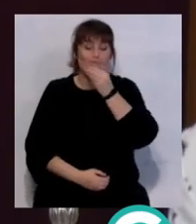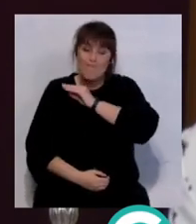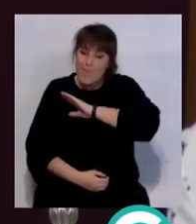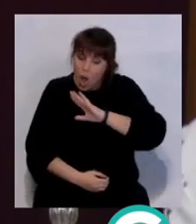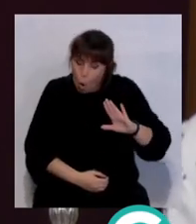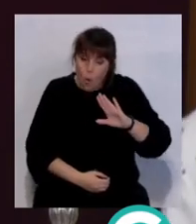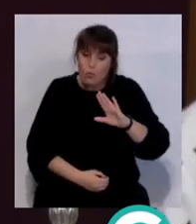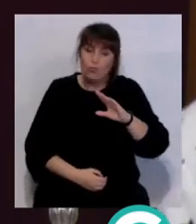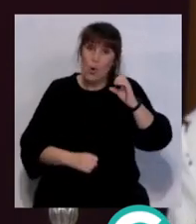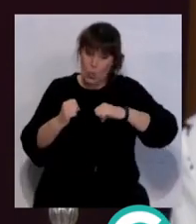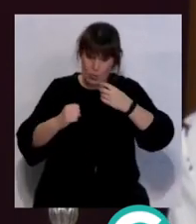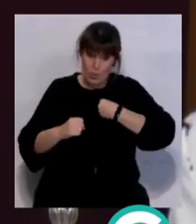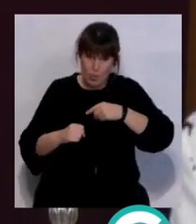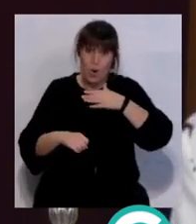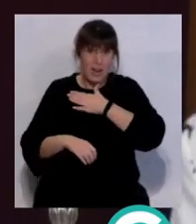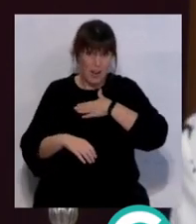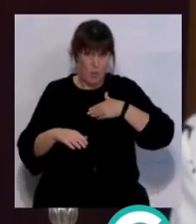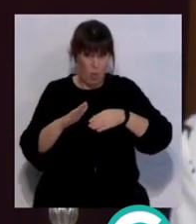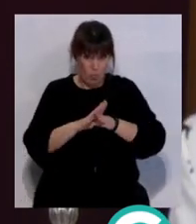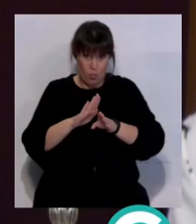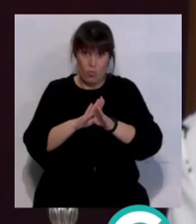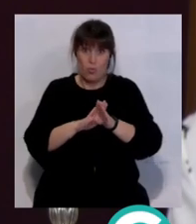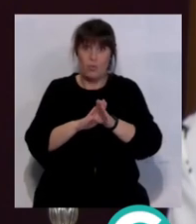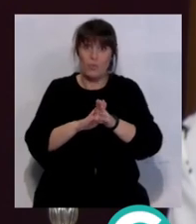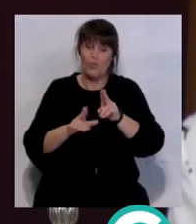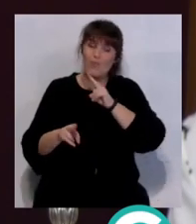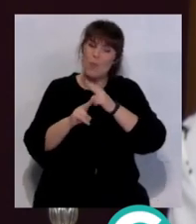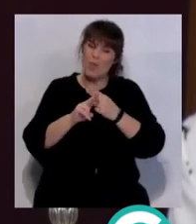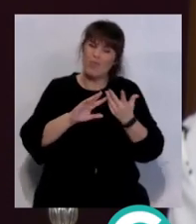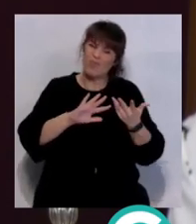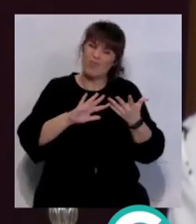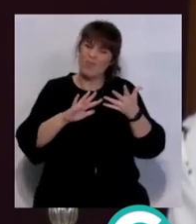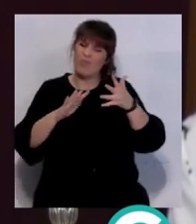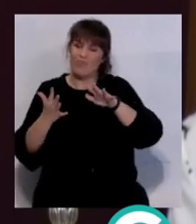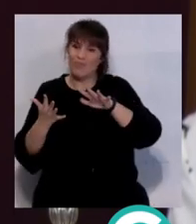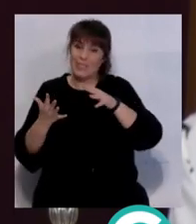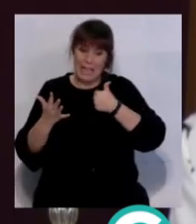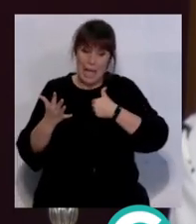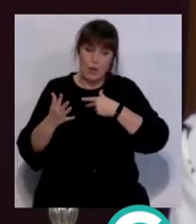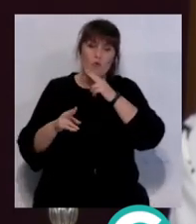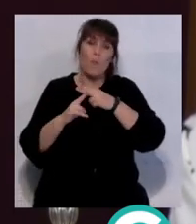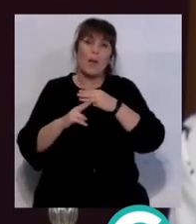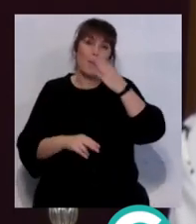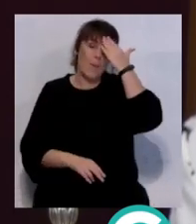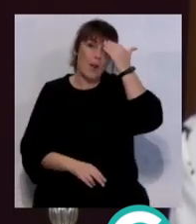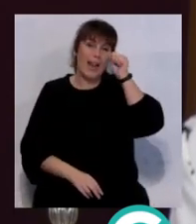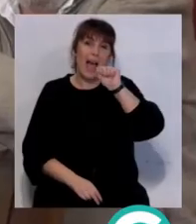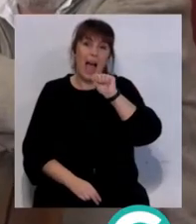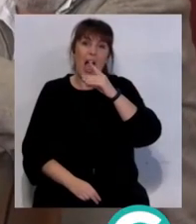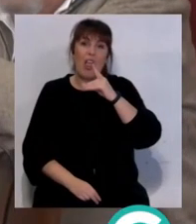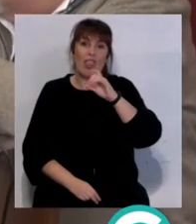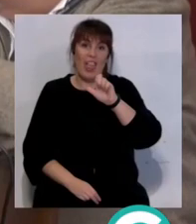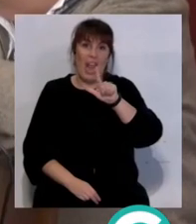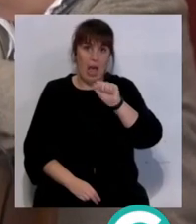ese concurso que queremos mantener en el tiempo pasar a llamarse desde ya Memorial Adela del Moral. Por su parte,